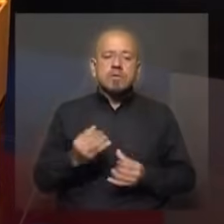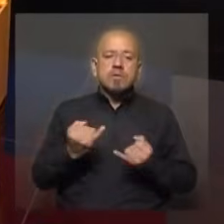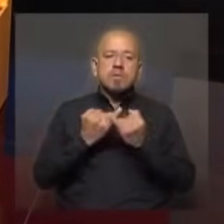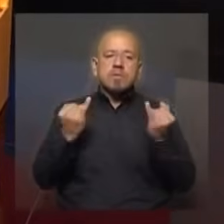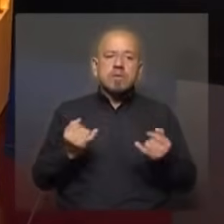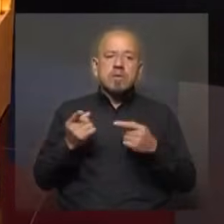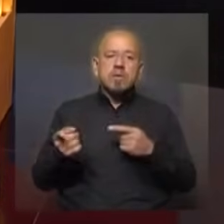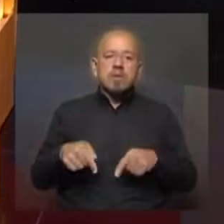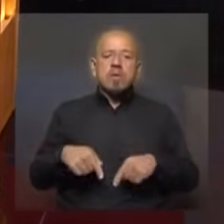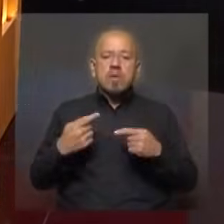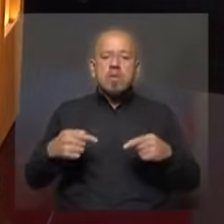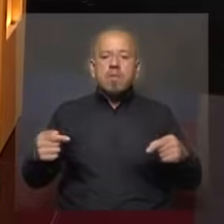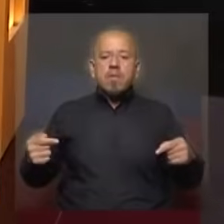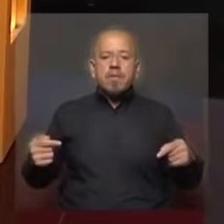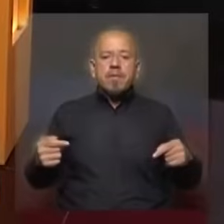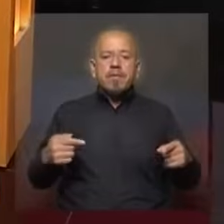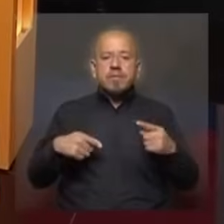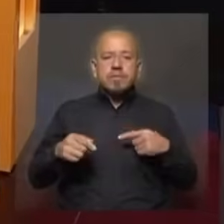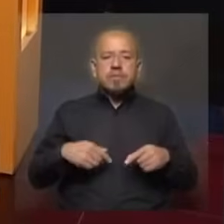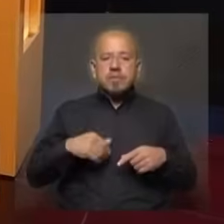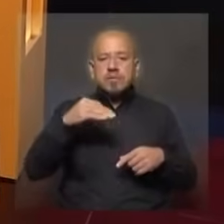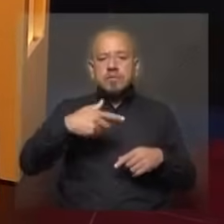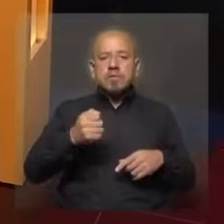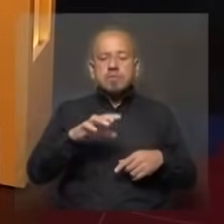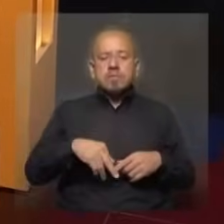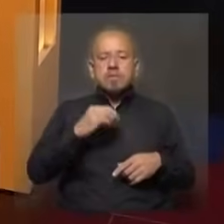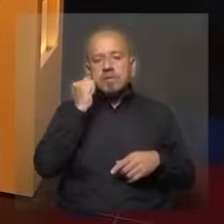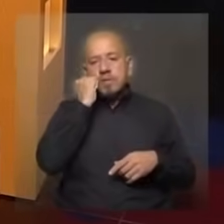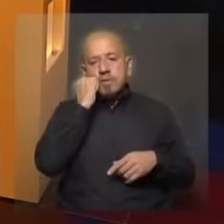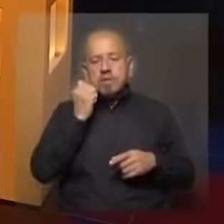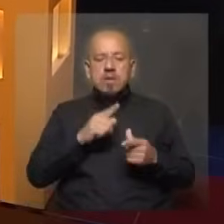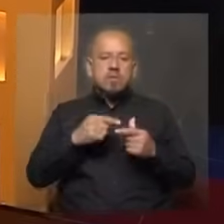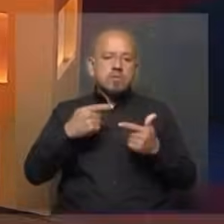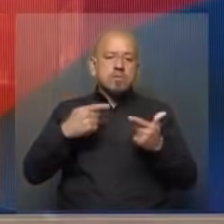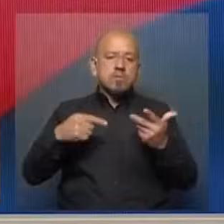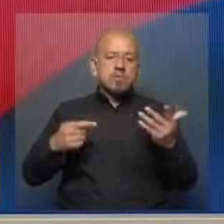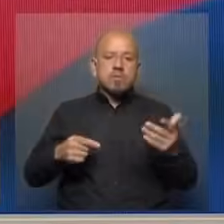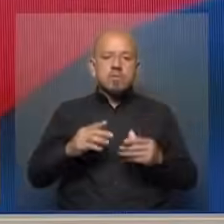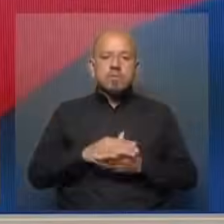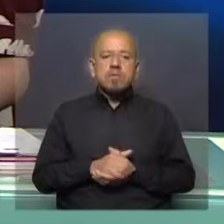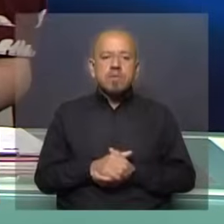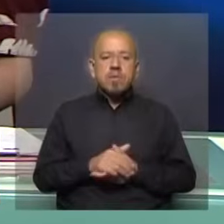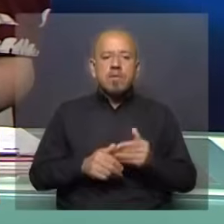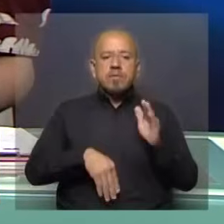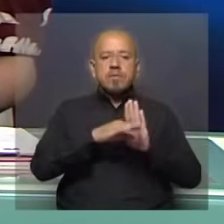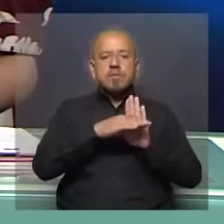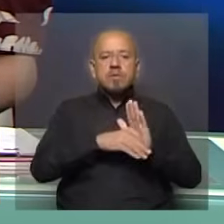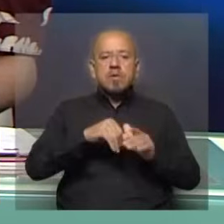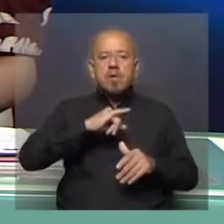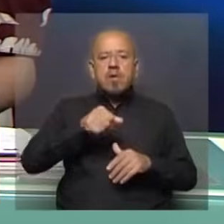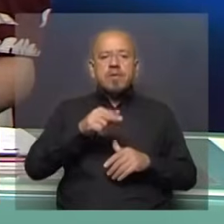independiente. ¿Estas cosas que están pasando se refiere, por ejemplo, al caso Marceta, Astesiana, por etcétera? Por ejemplo. ¿Está en el programa eso de la JUTEP